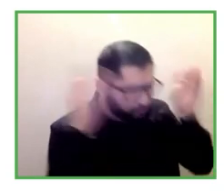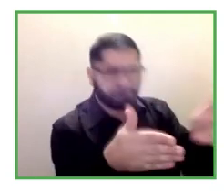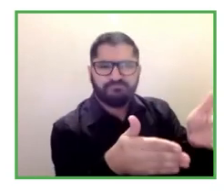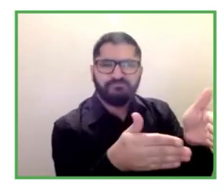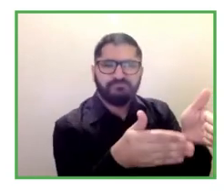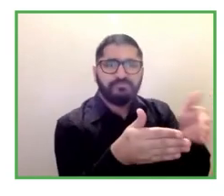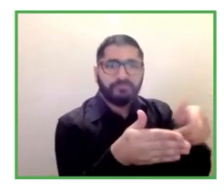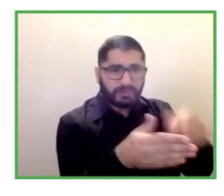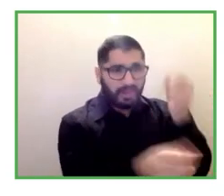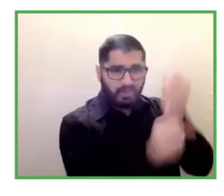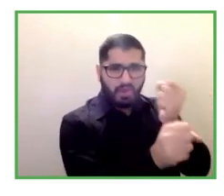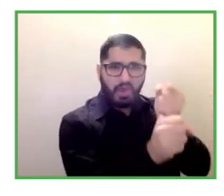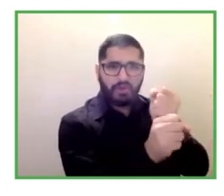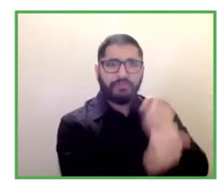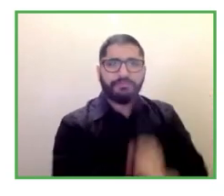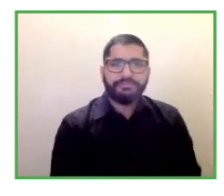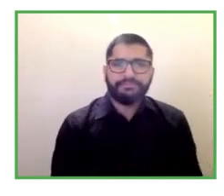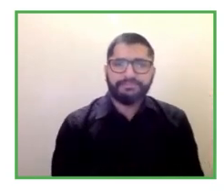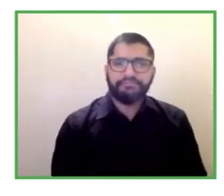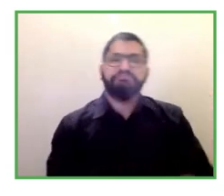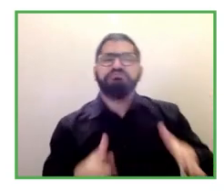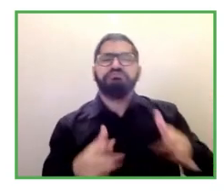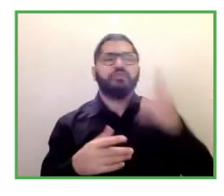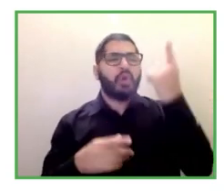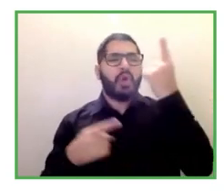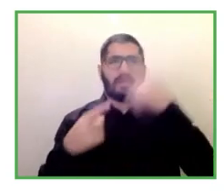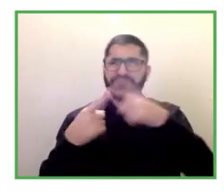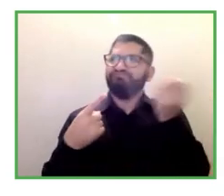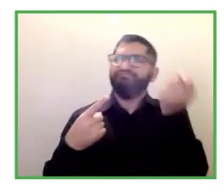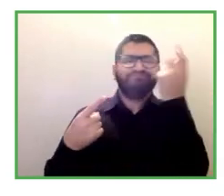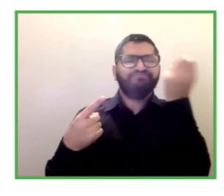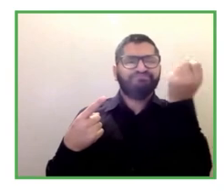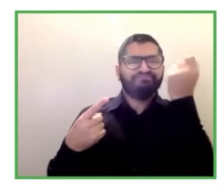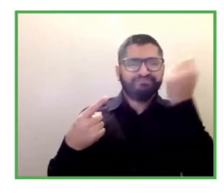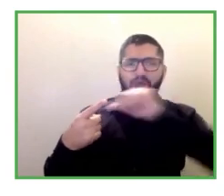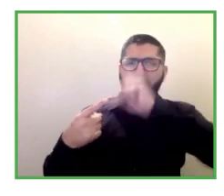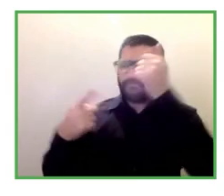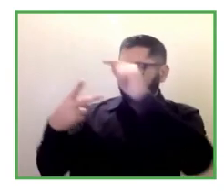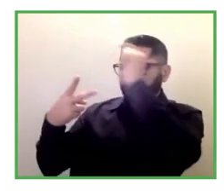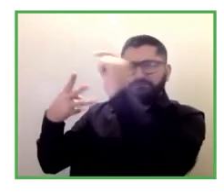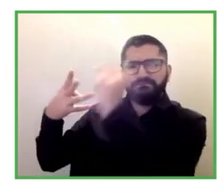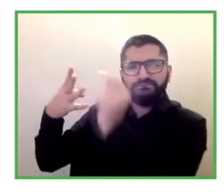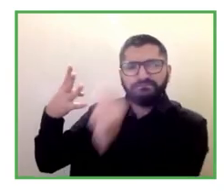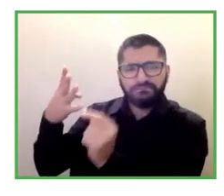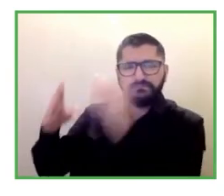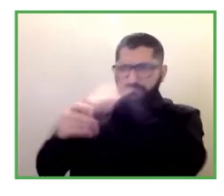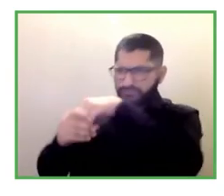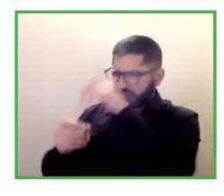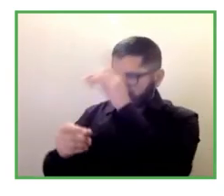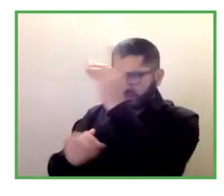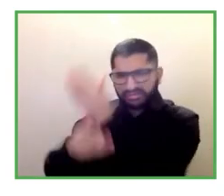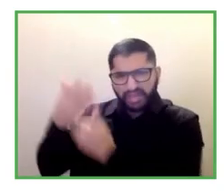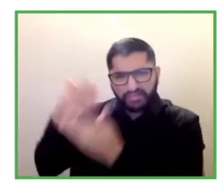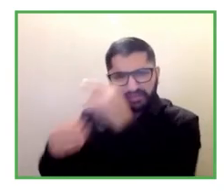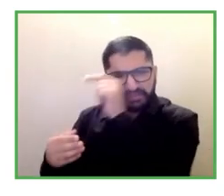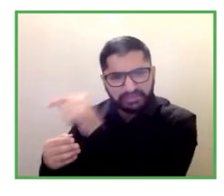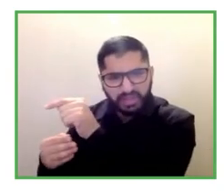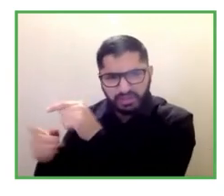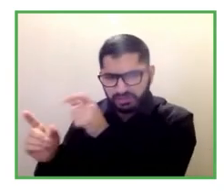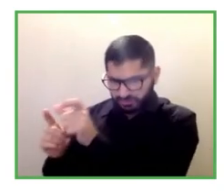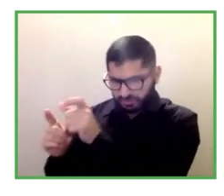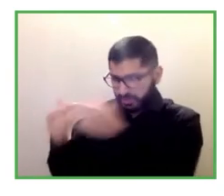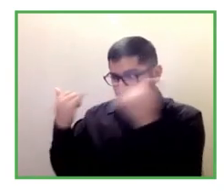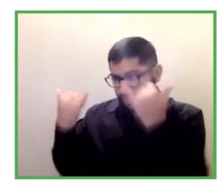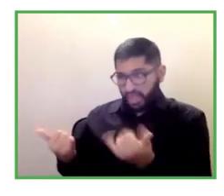porque eso no te va a ayudar a ser un mejor manager o un mejor supervisor para esa persona. Hay que tratar de ver qué